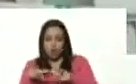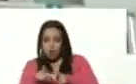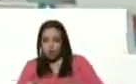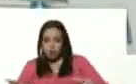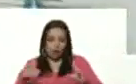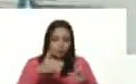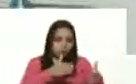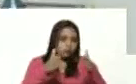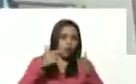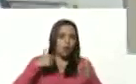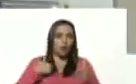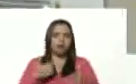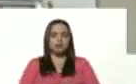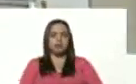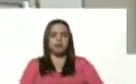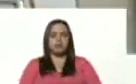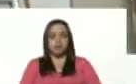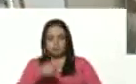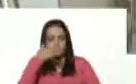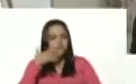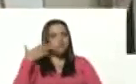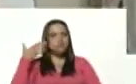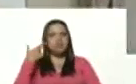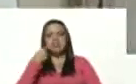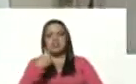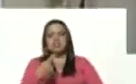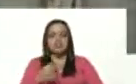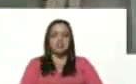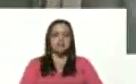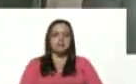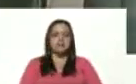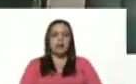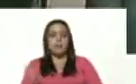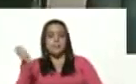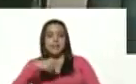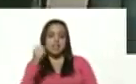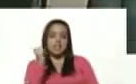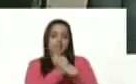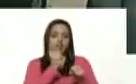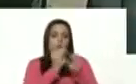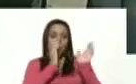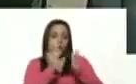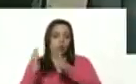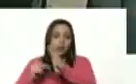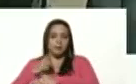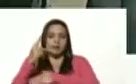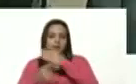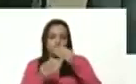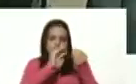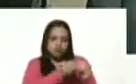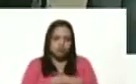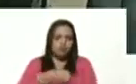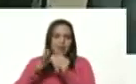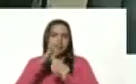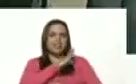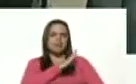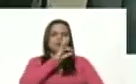y hoy me complace decirle que mediante mesas de trabajo, de organización, de planificación y de ejecución,